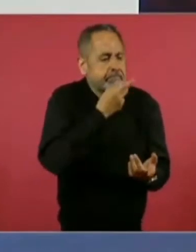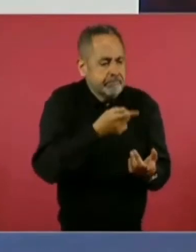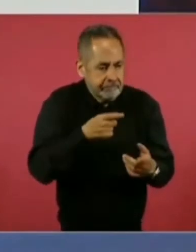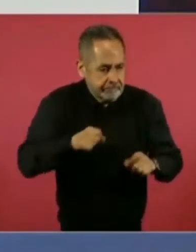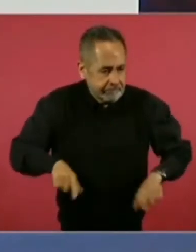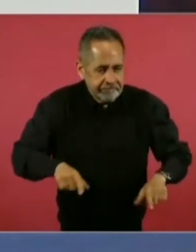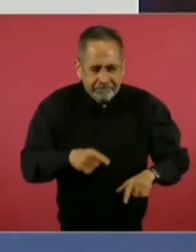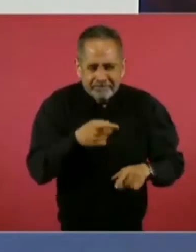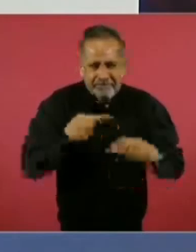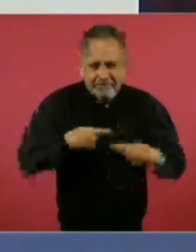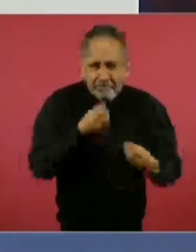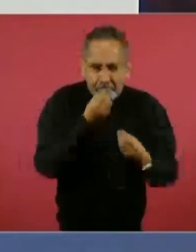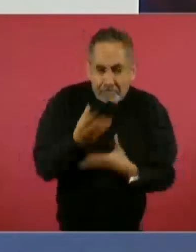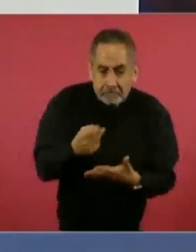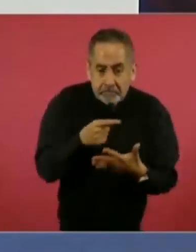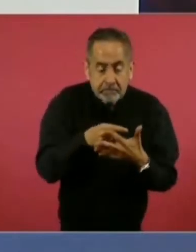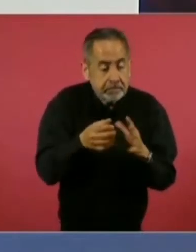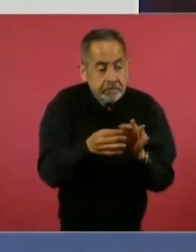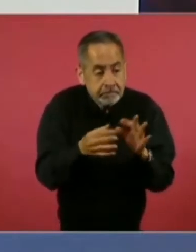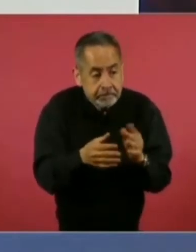informantes.